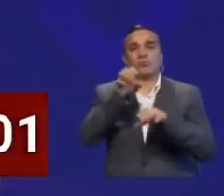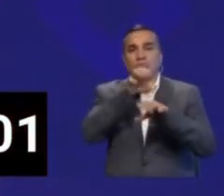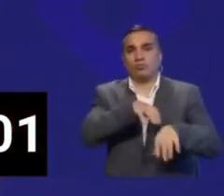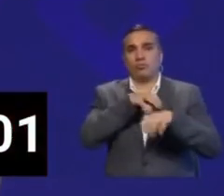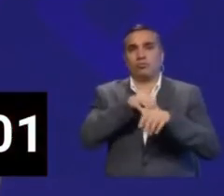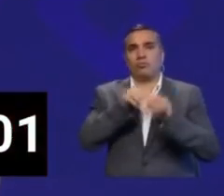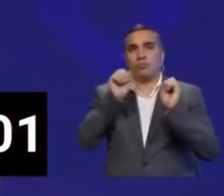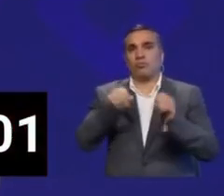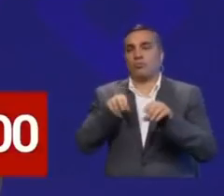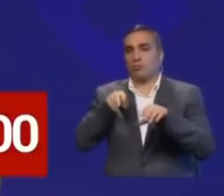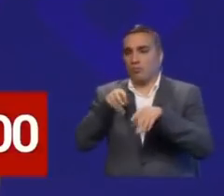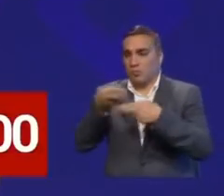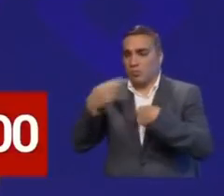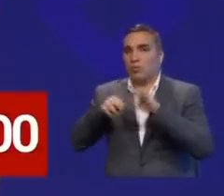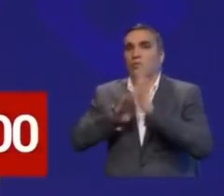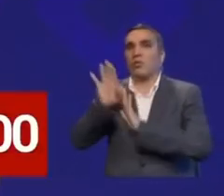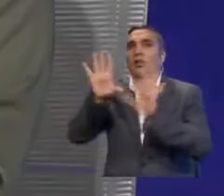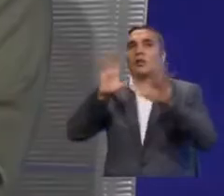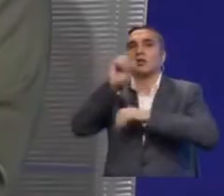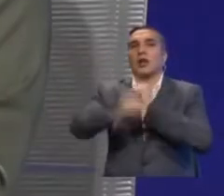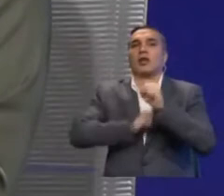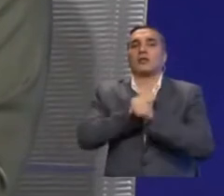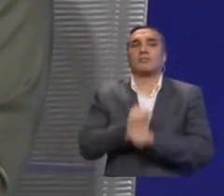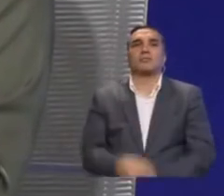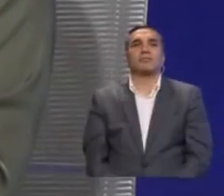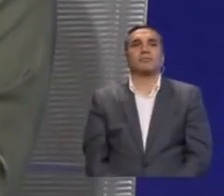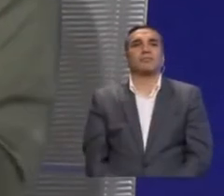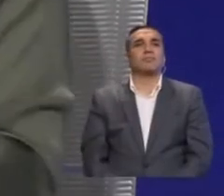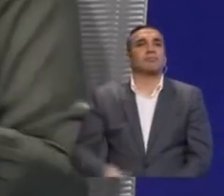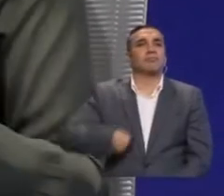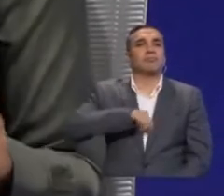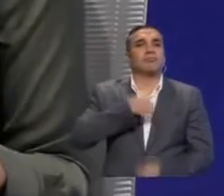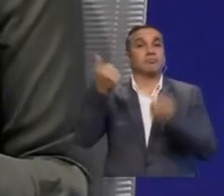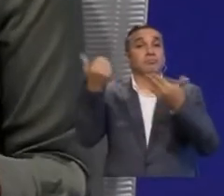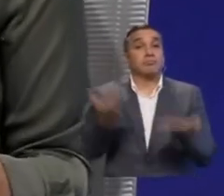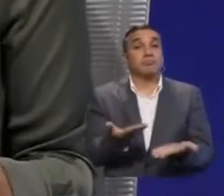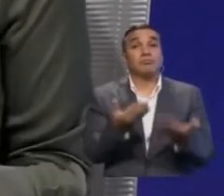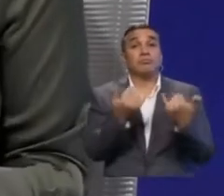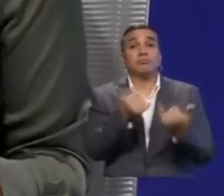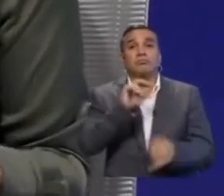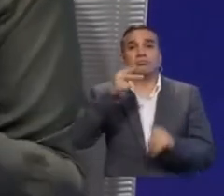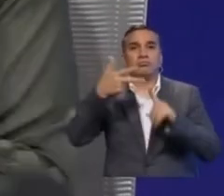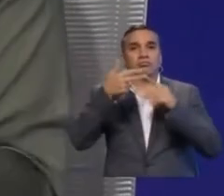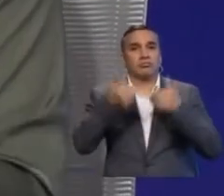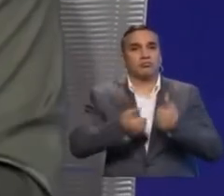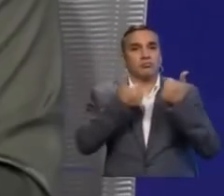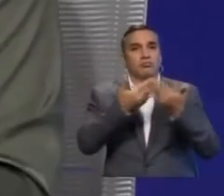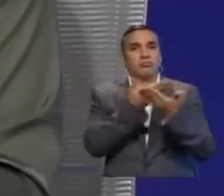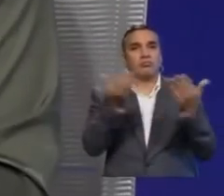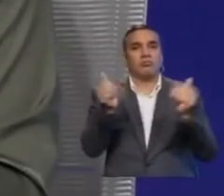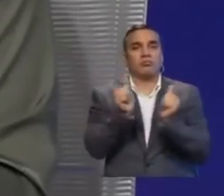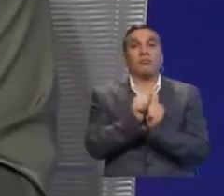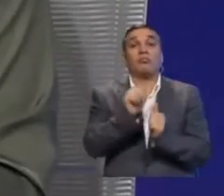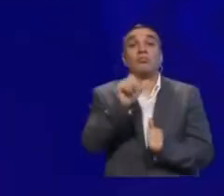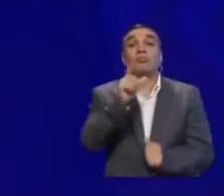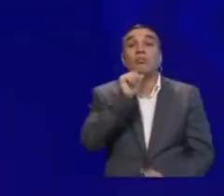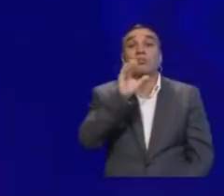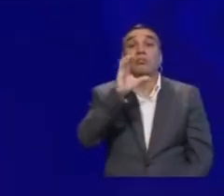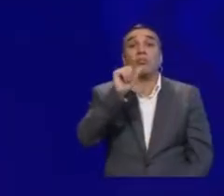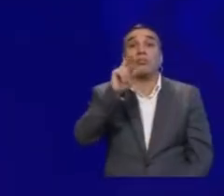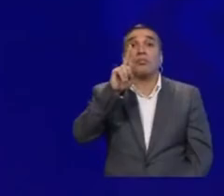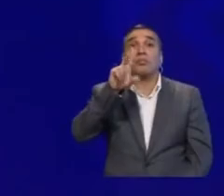agricultor siembre durante 10 años. Vamos a dar la bienvenida inmediatamente al tercer candidato. Ahora sí, con nosotros Carlos